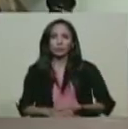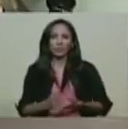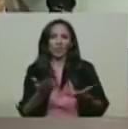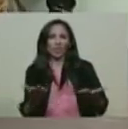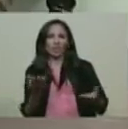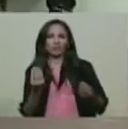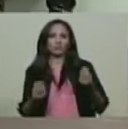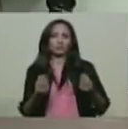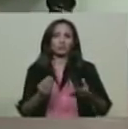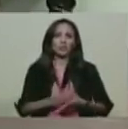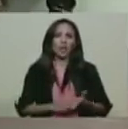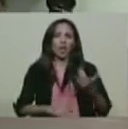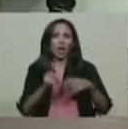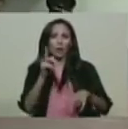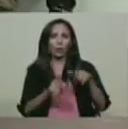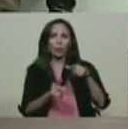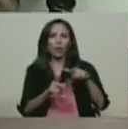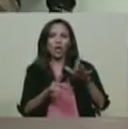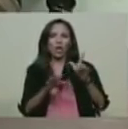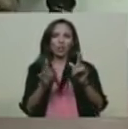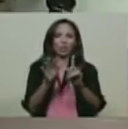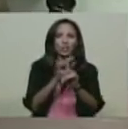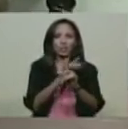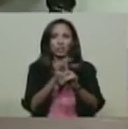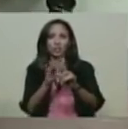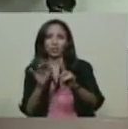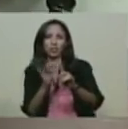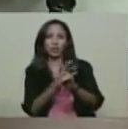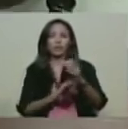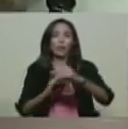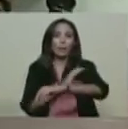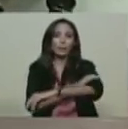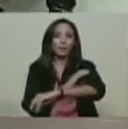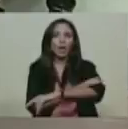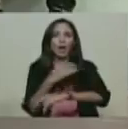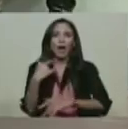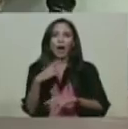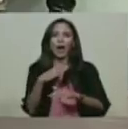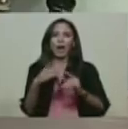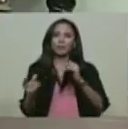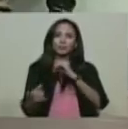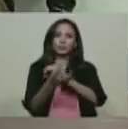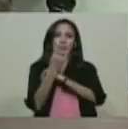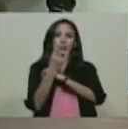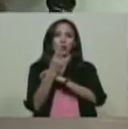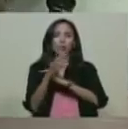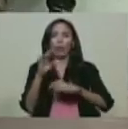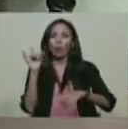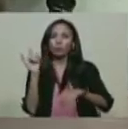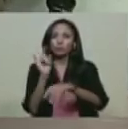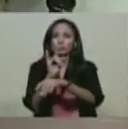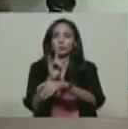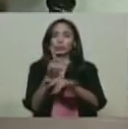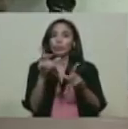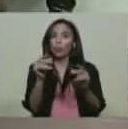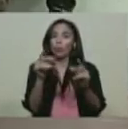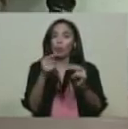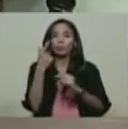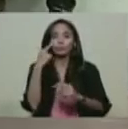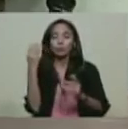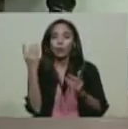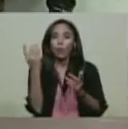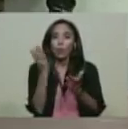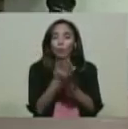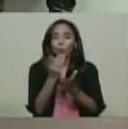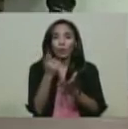haya infiltración de la derecha para comprar algún líder aquí, alguna lideresa por allá. Atención, cuidado con la